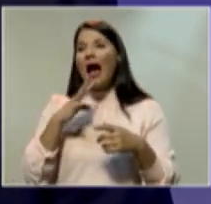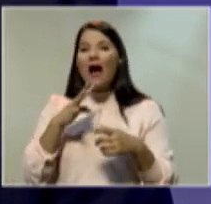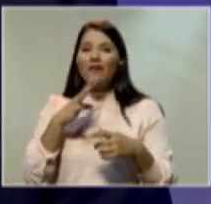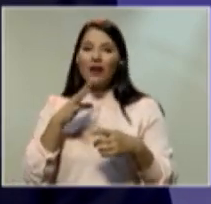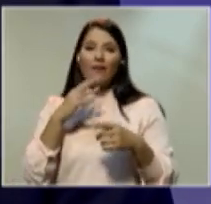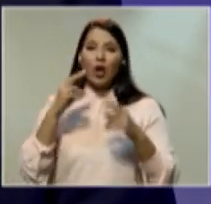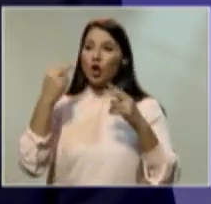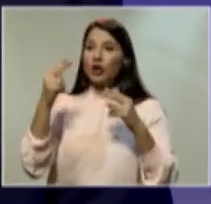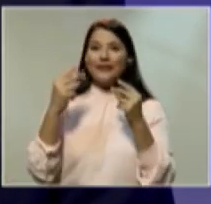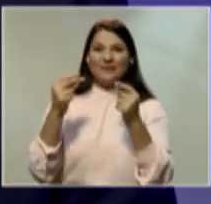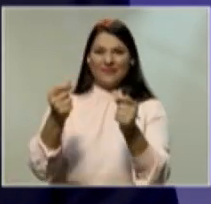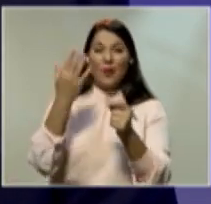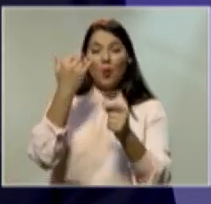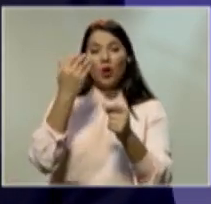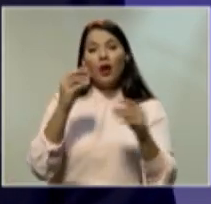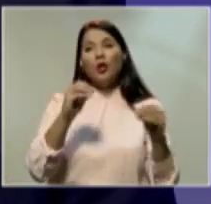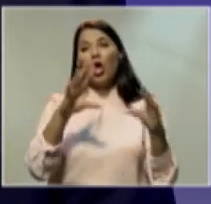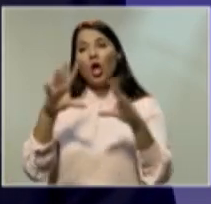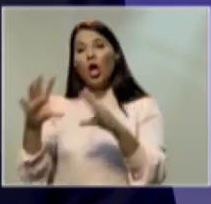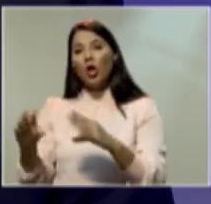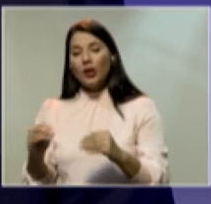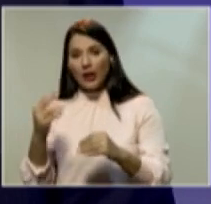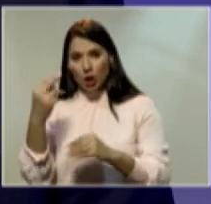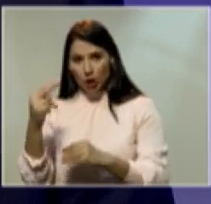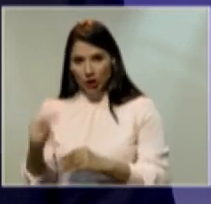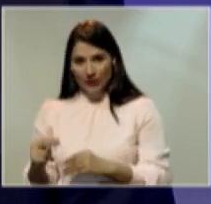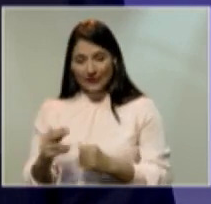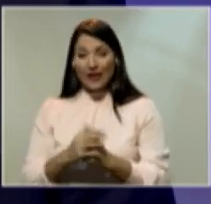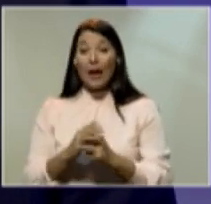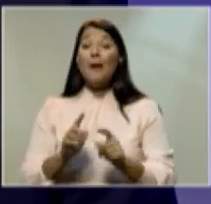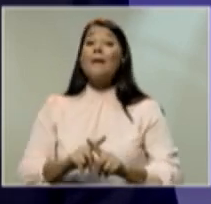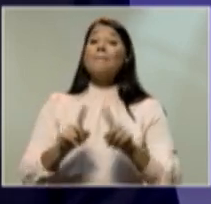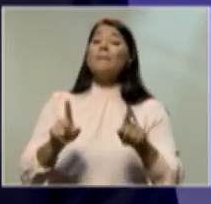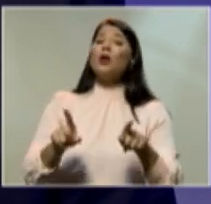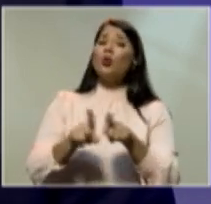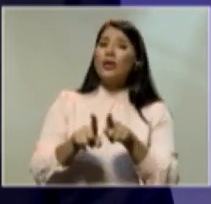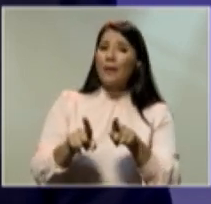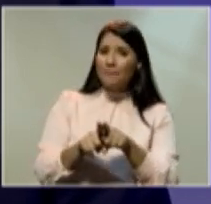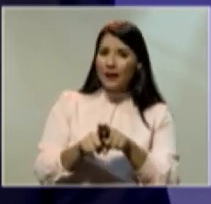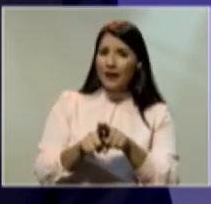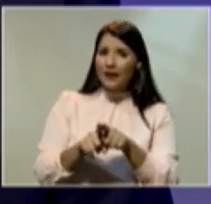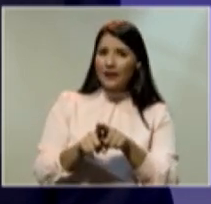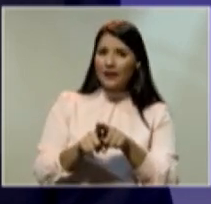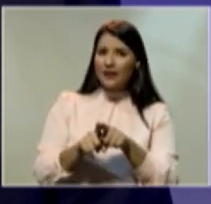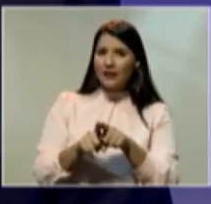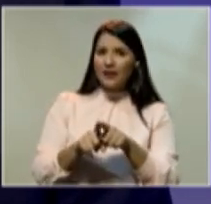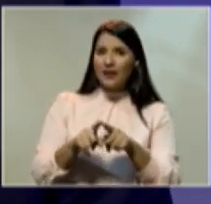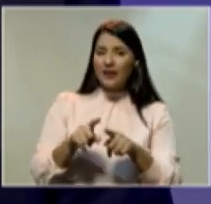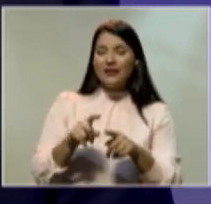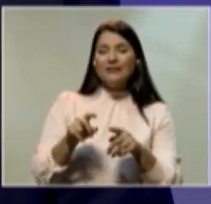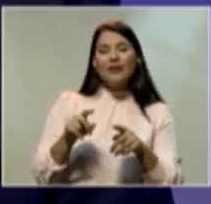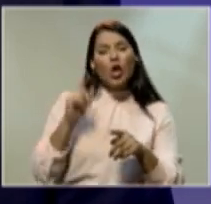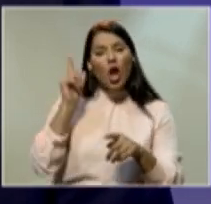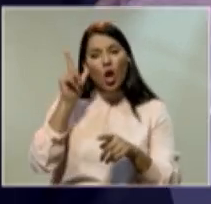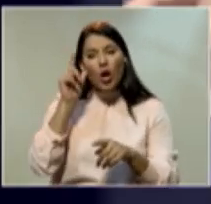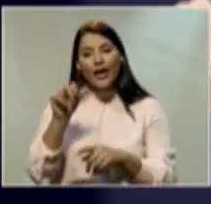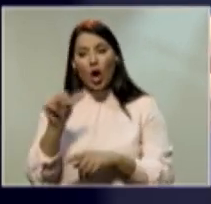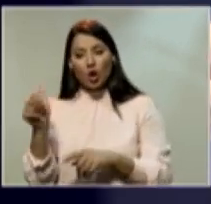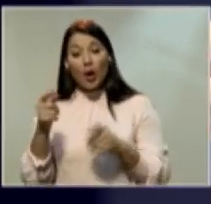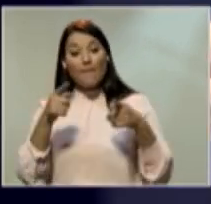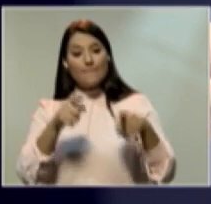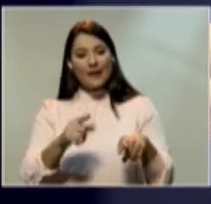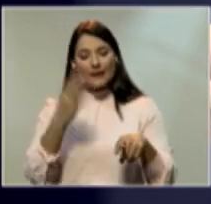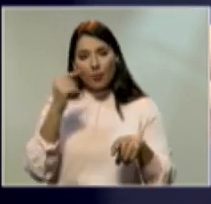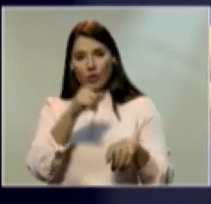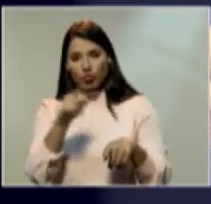24 horas y tal, pero también la lógica era la inversa, está sucediendo porque lo estás viendo. Bueno, eso